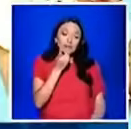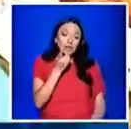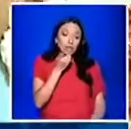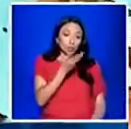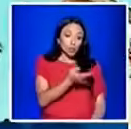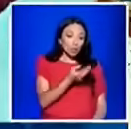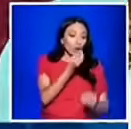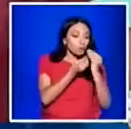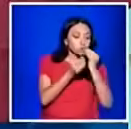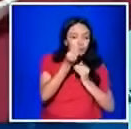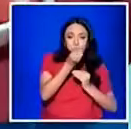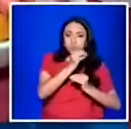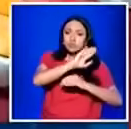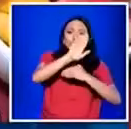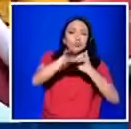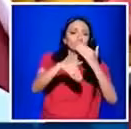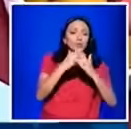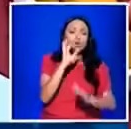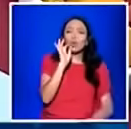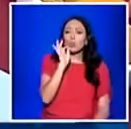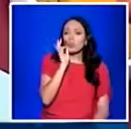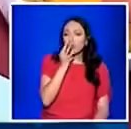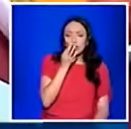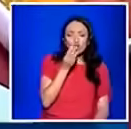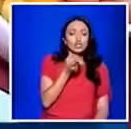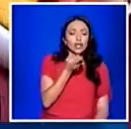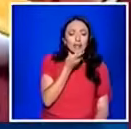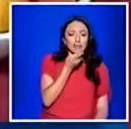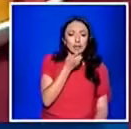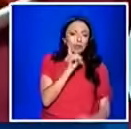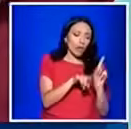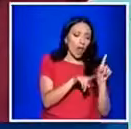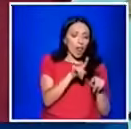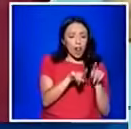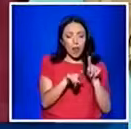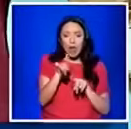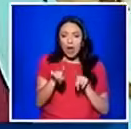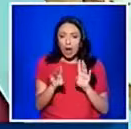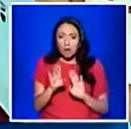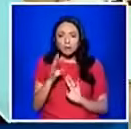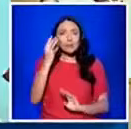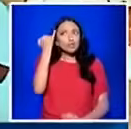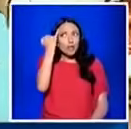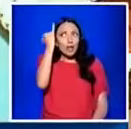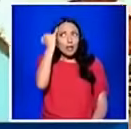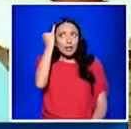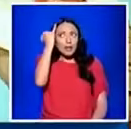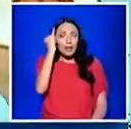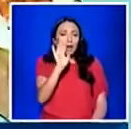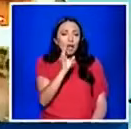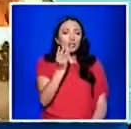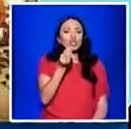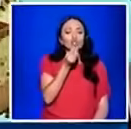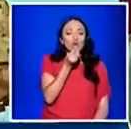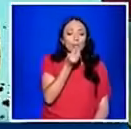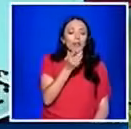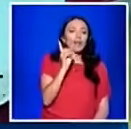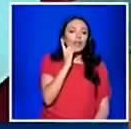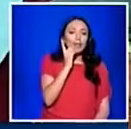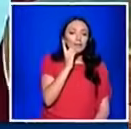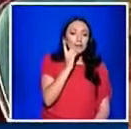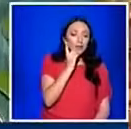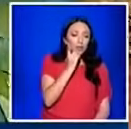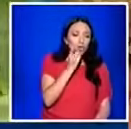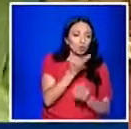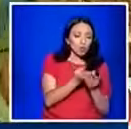ahora paladares. Tenemos y todos los exquisitos, muy exquisitos, hemos ido variando, como la palabra dice, innovando, estamos innovando todo, entonces tenemos una cantidad de desayunos